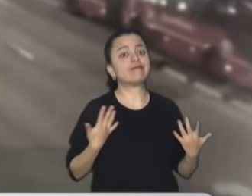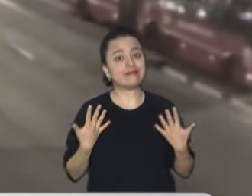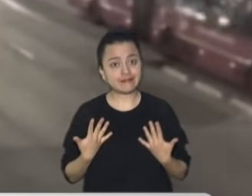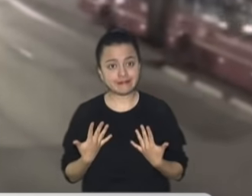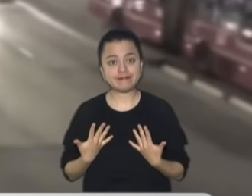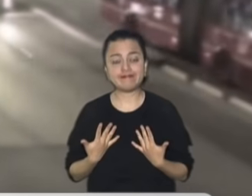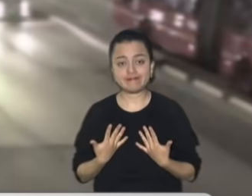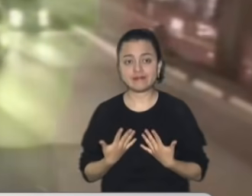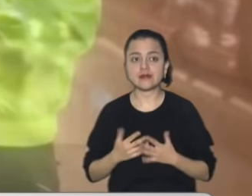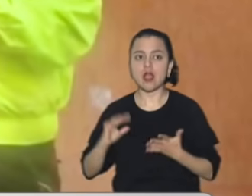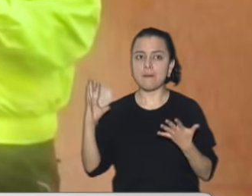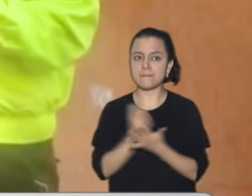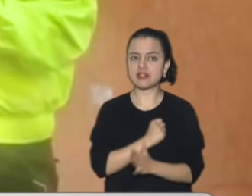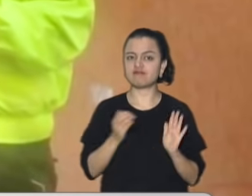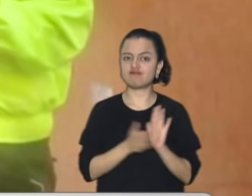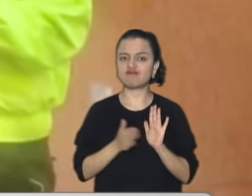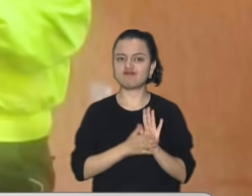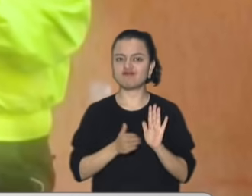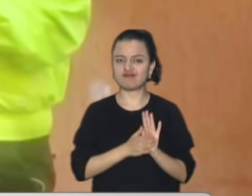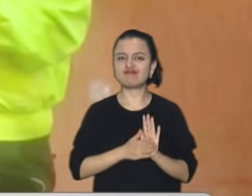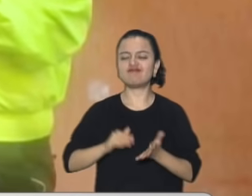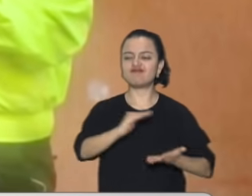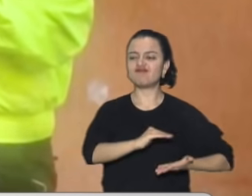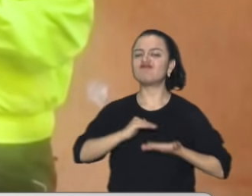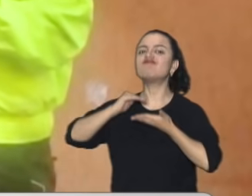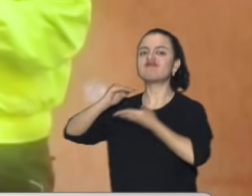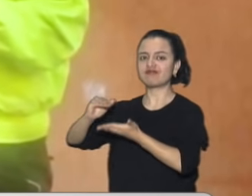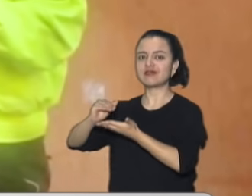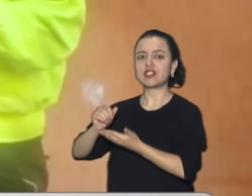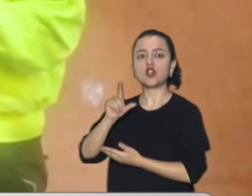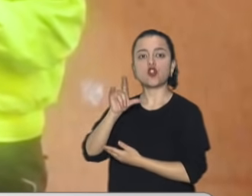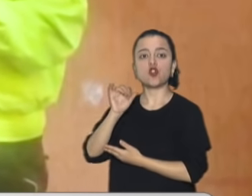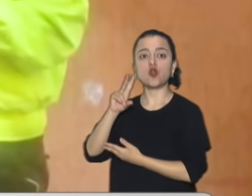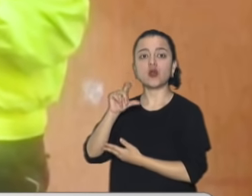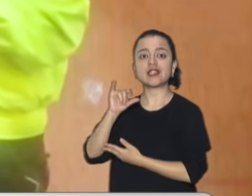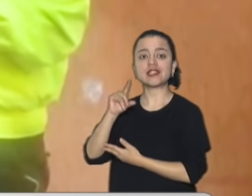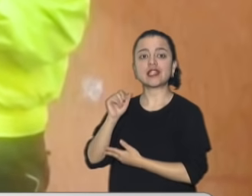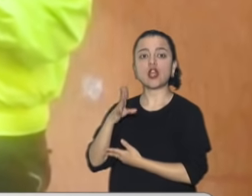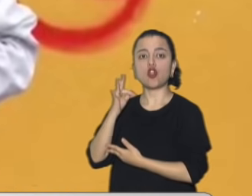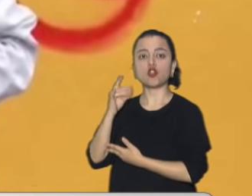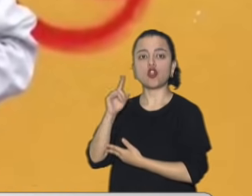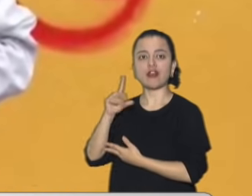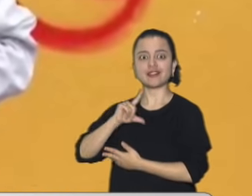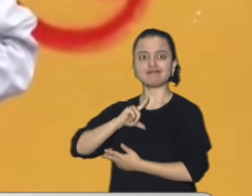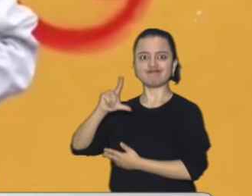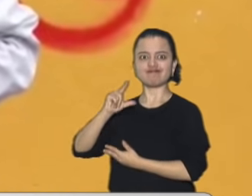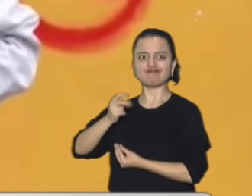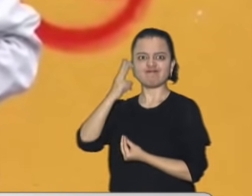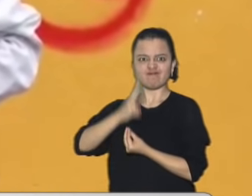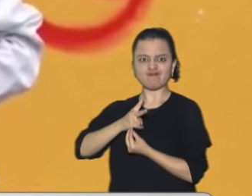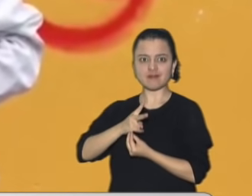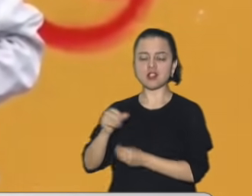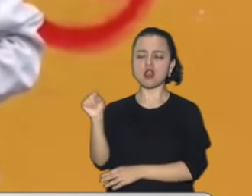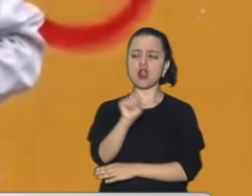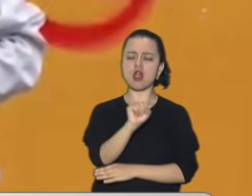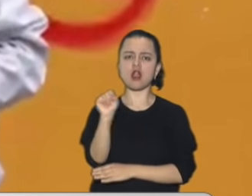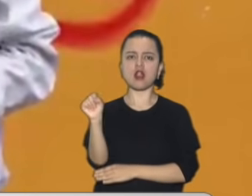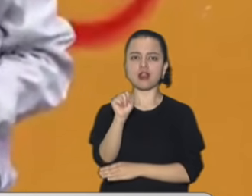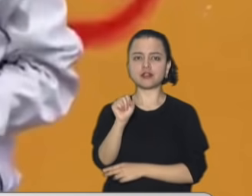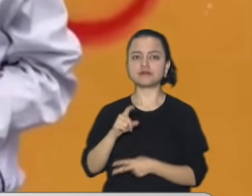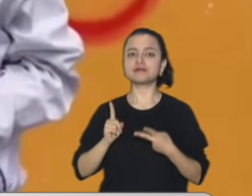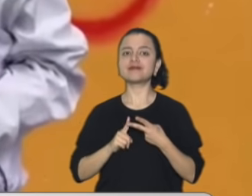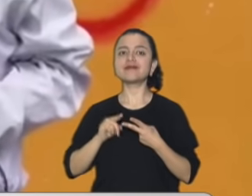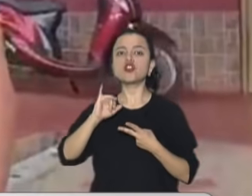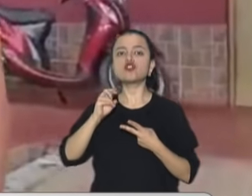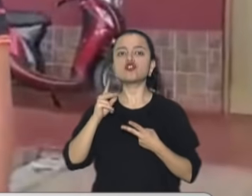lograron recopilar material probatorio que compromete a Luis Torres alias Lucho, quien sería líder de la banda y conductor. También a John